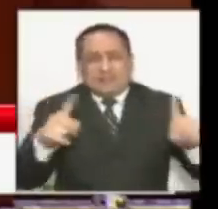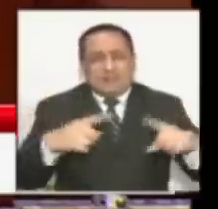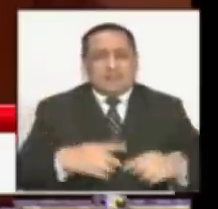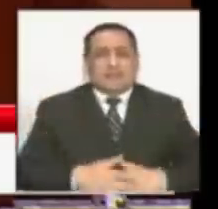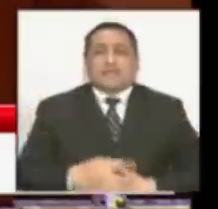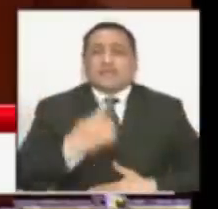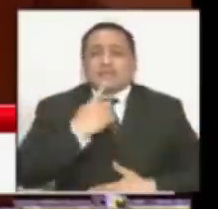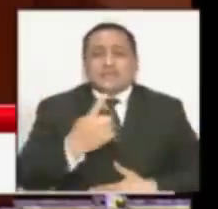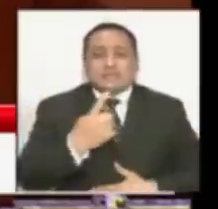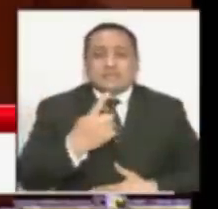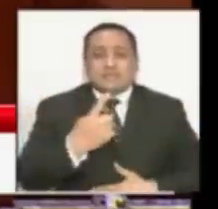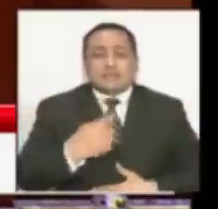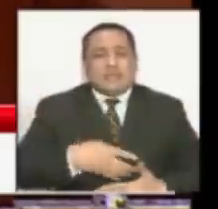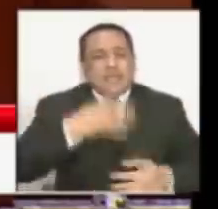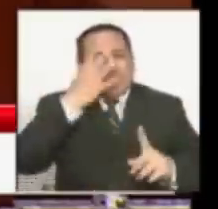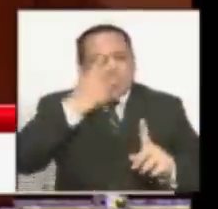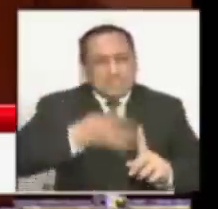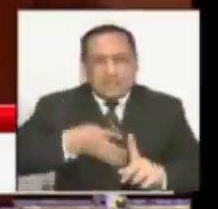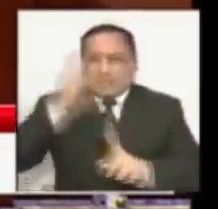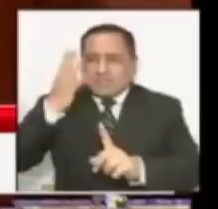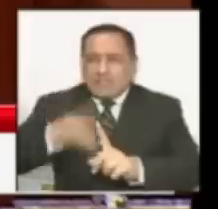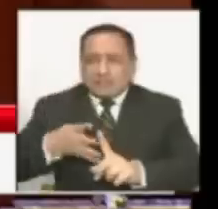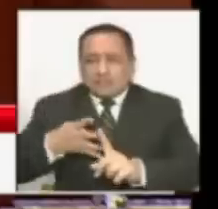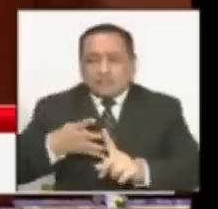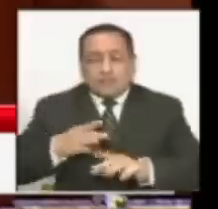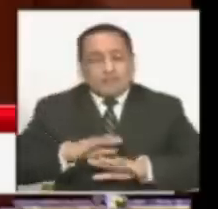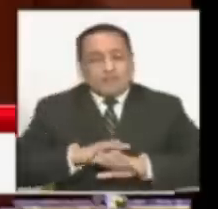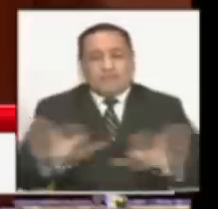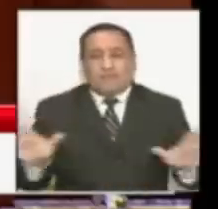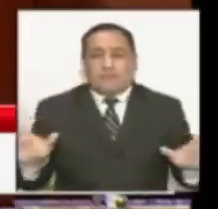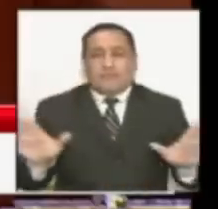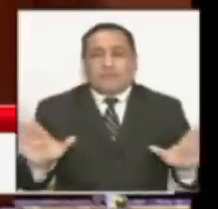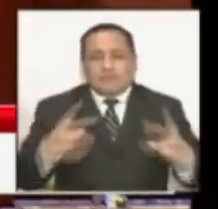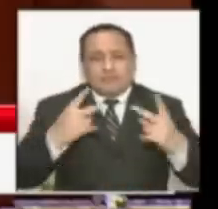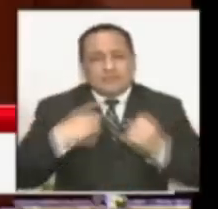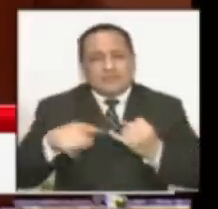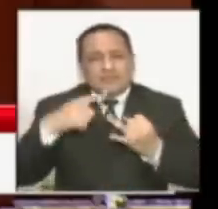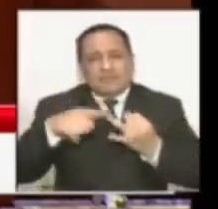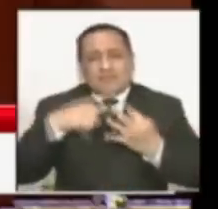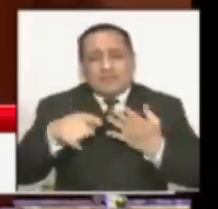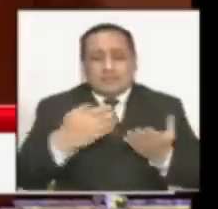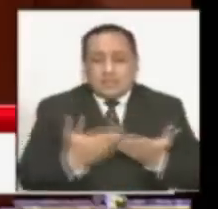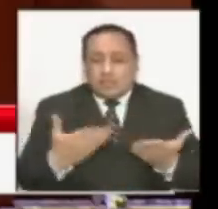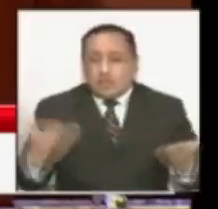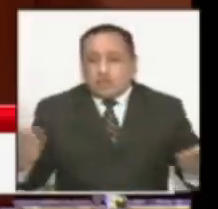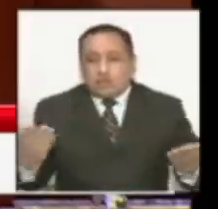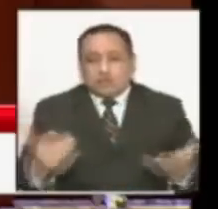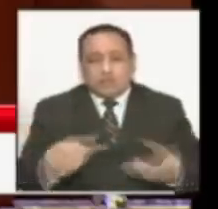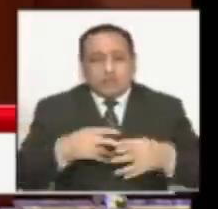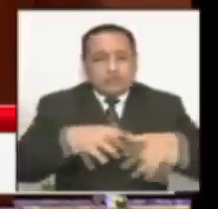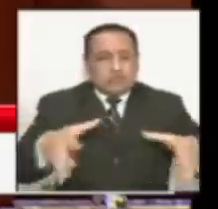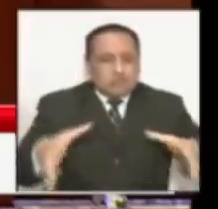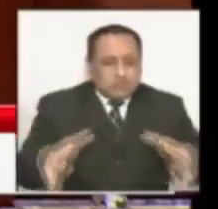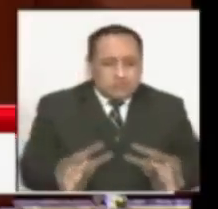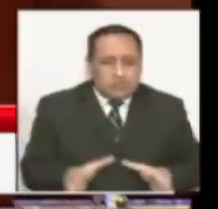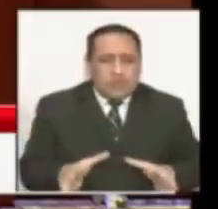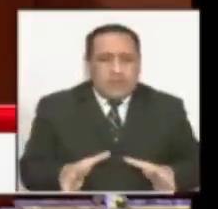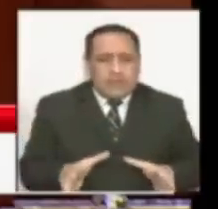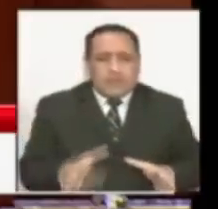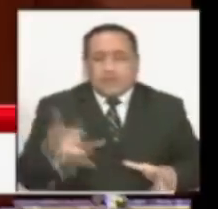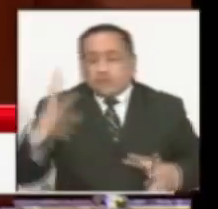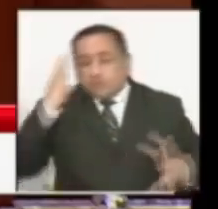dice: examinando en fin sus encontradas piezas, su retrete,